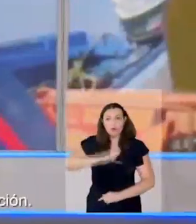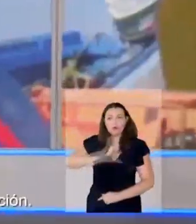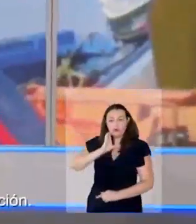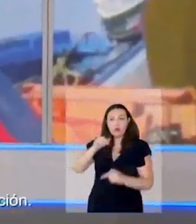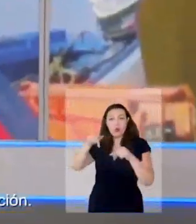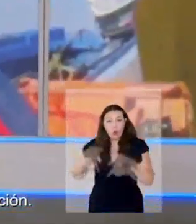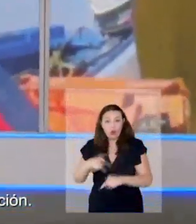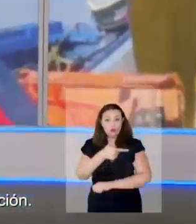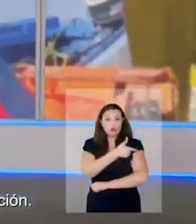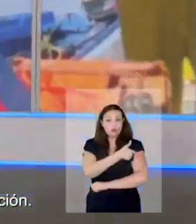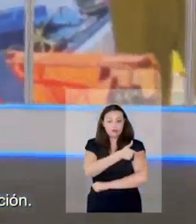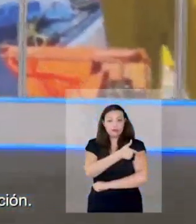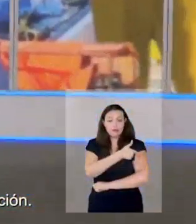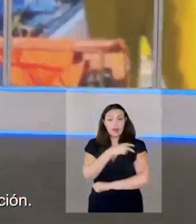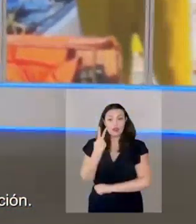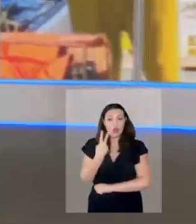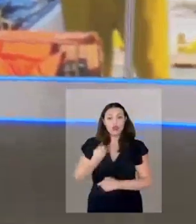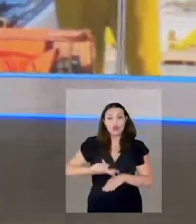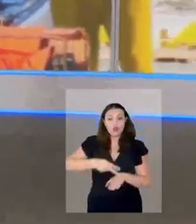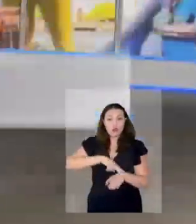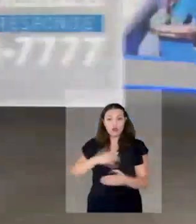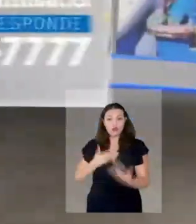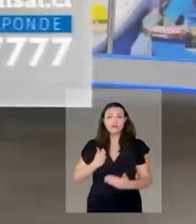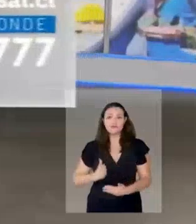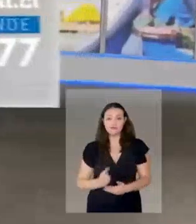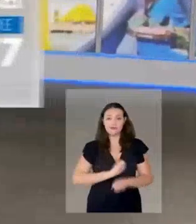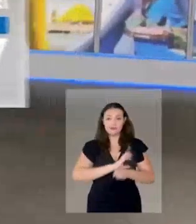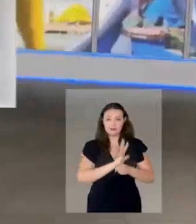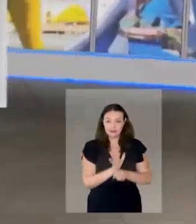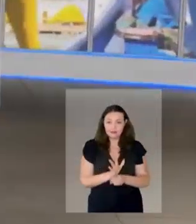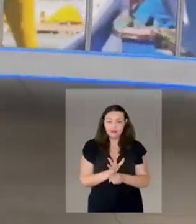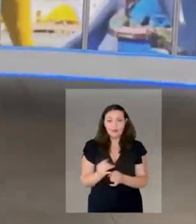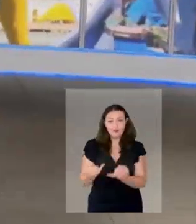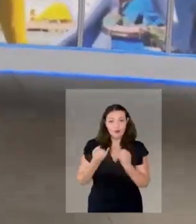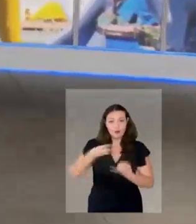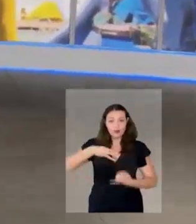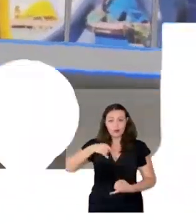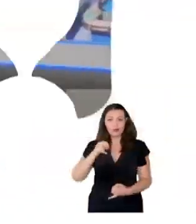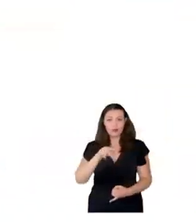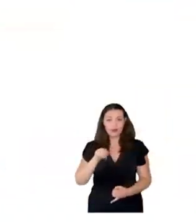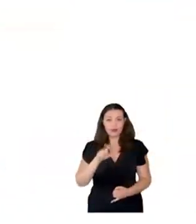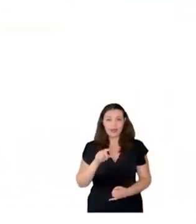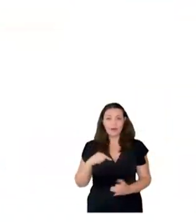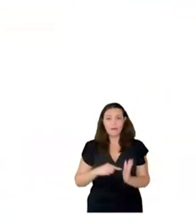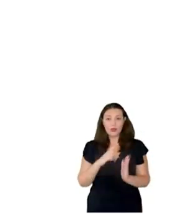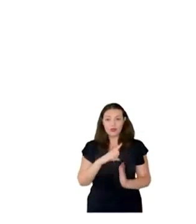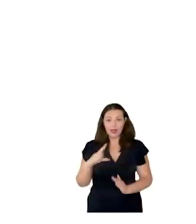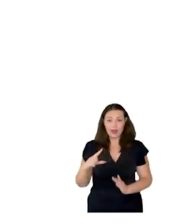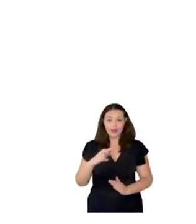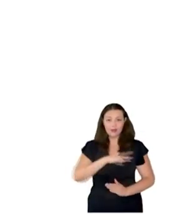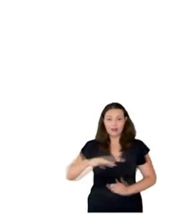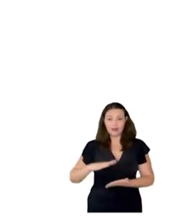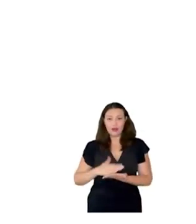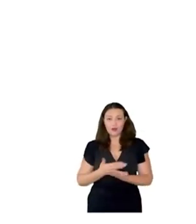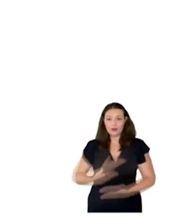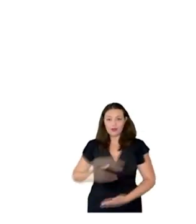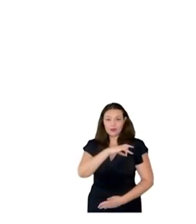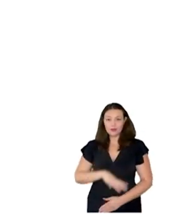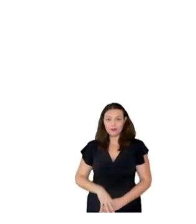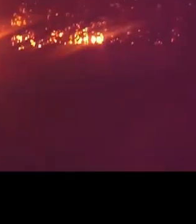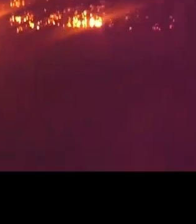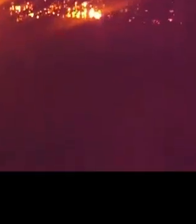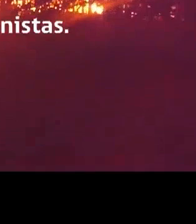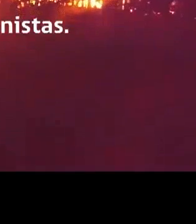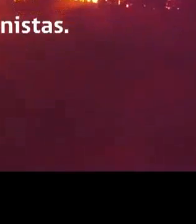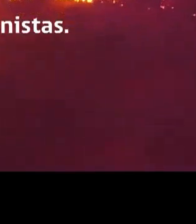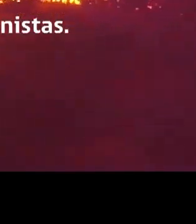Vacúnate hoy con Bivalente, que entrega doble protección. Sigamos cuidándonos del COVID-19. Infórmate en minsal.cl. Ministerio de Salud, Gobierno de